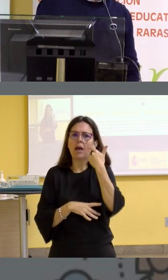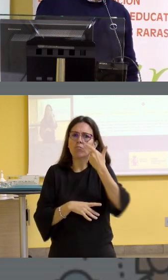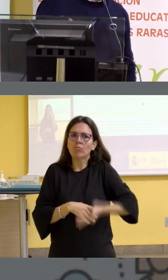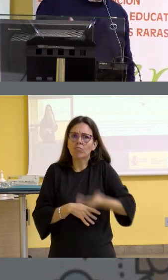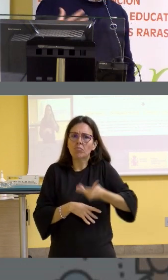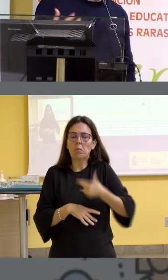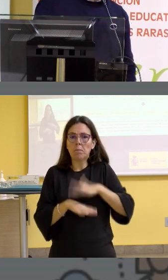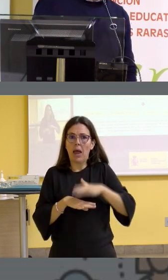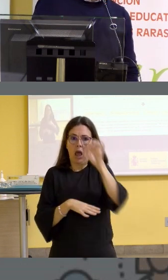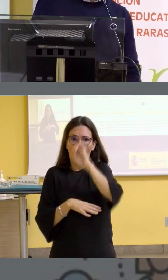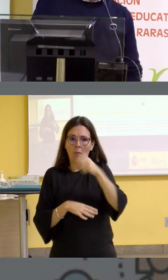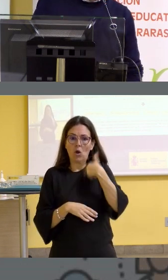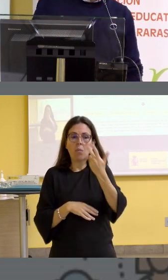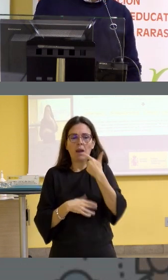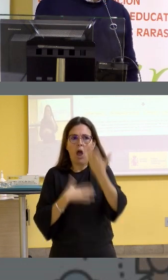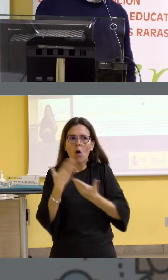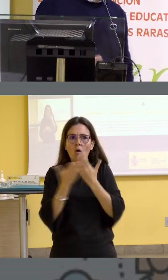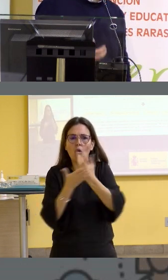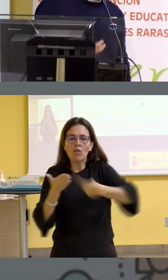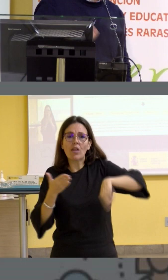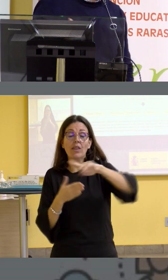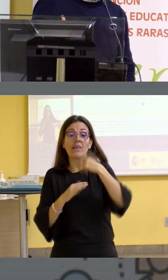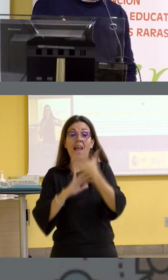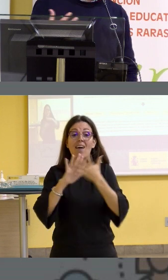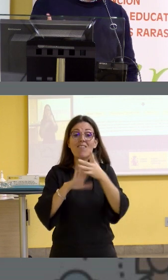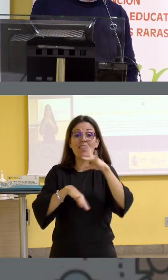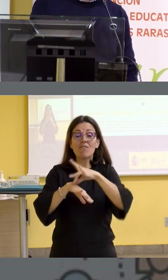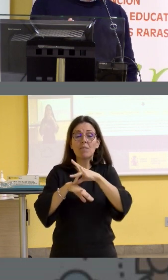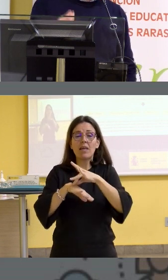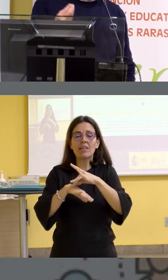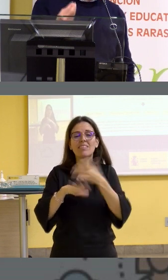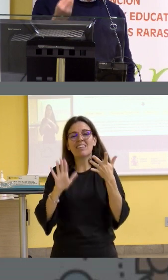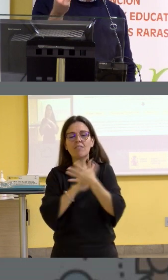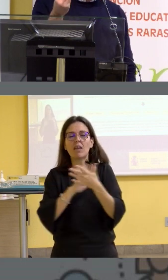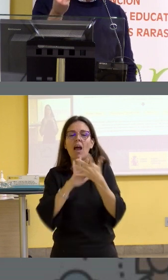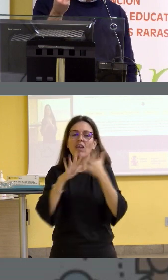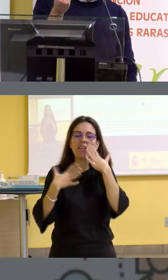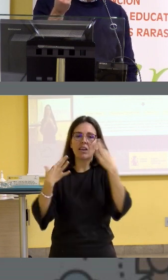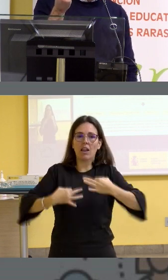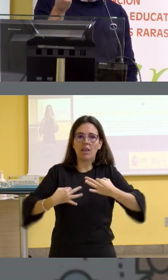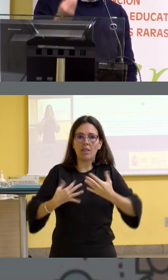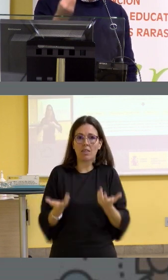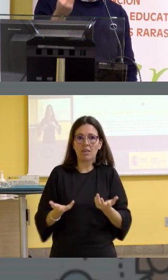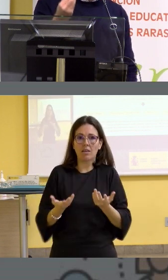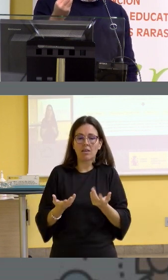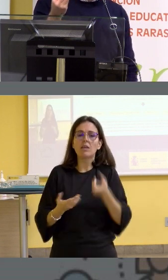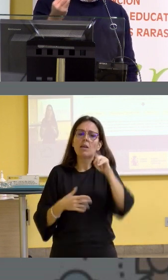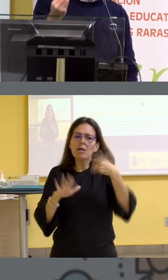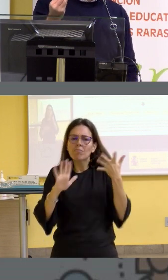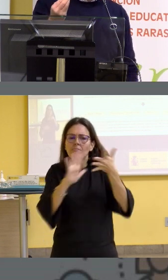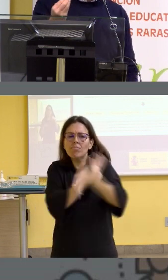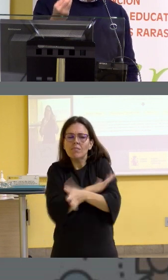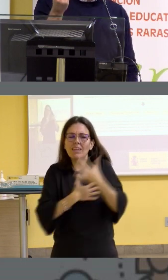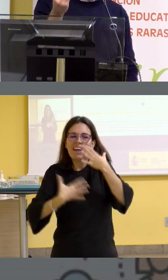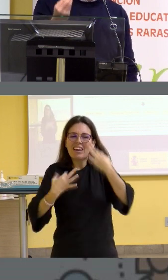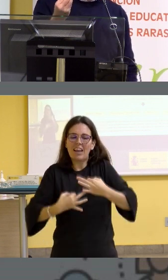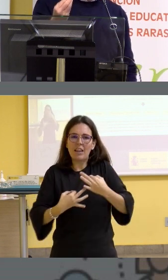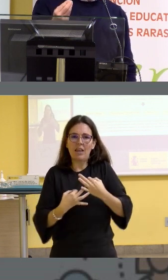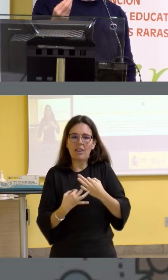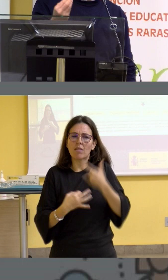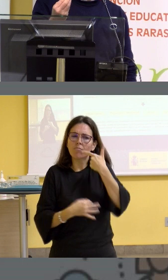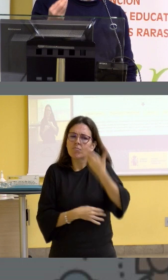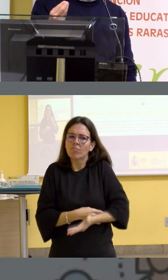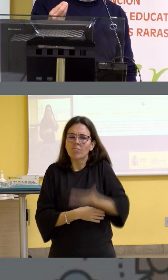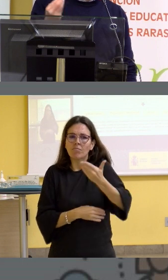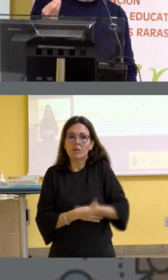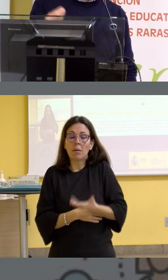relevante poner encima de la mesa, porque hablar de enfermedades implica hablar de realidades y hacer una exquisita descripción de la realidad es esencial